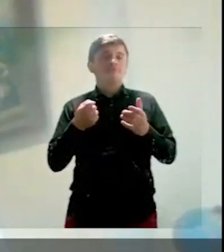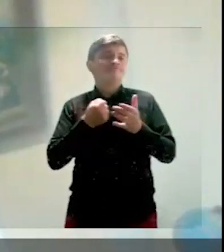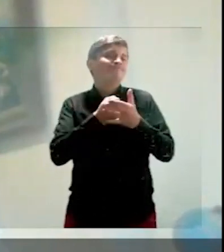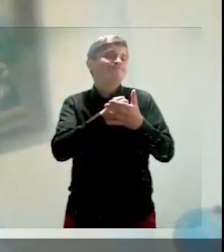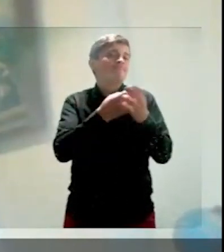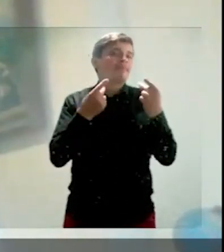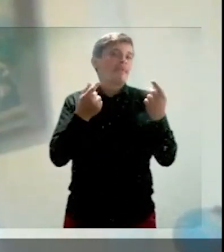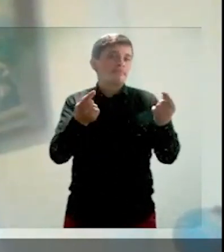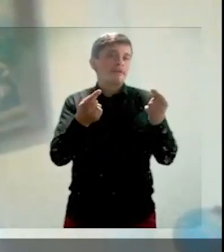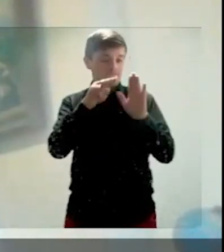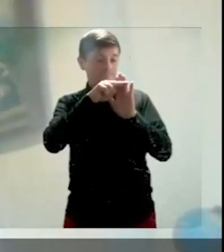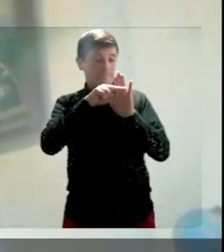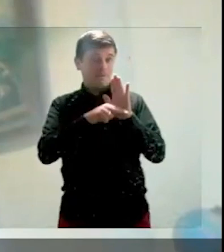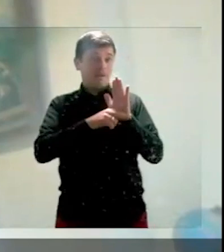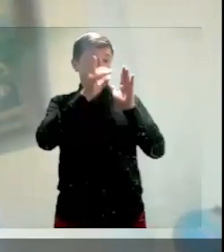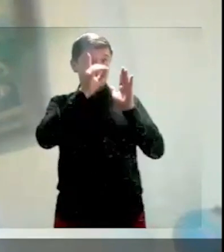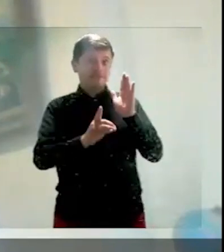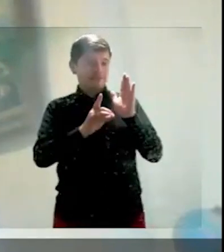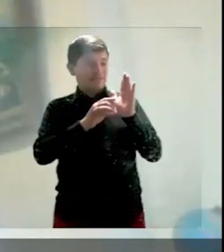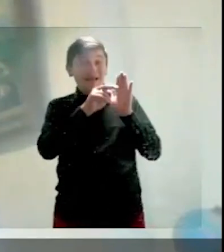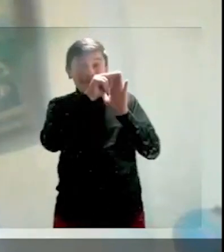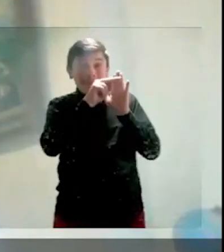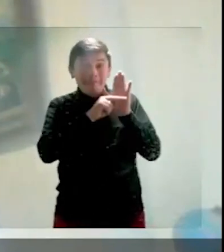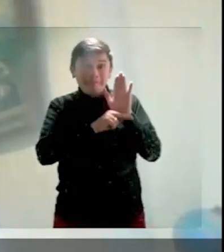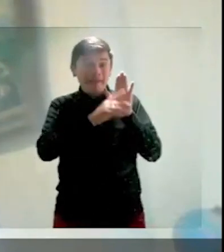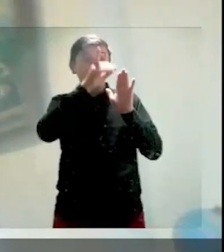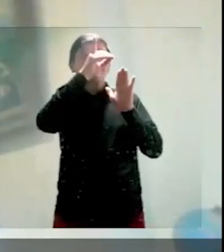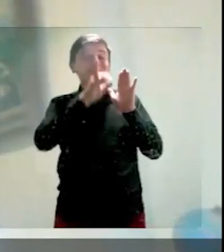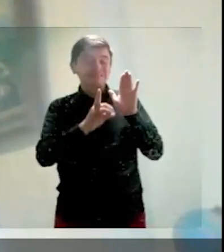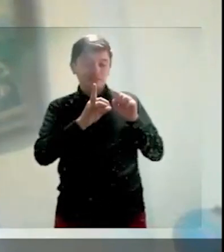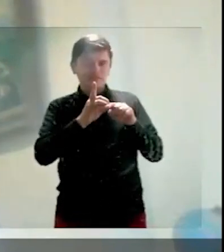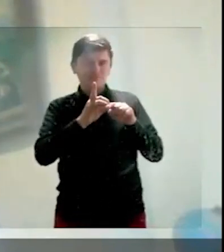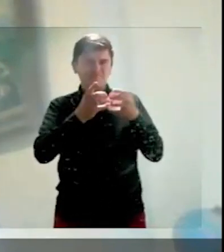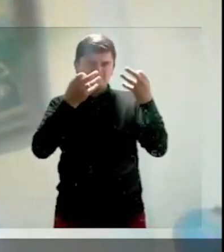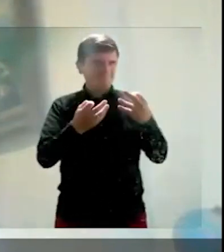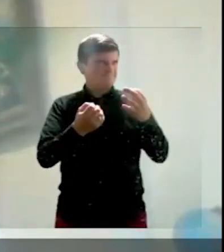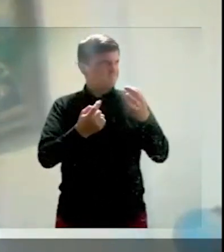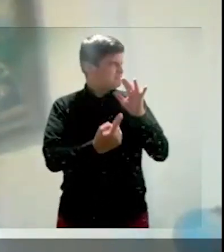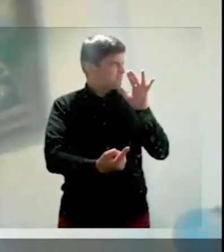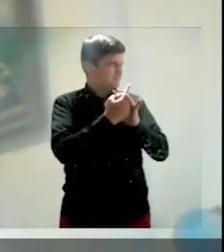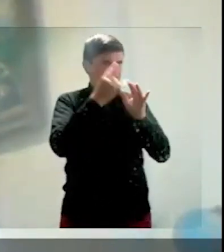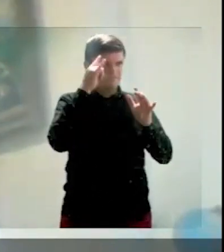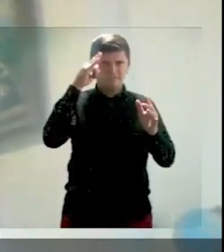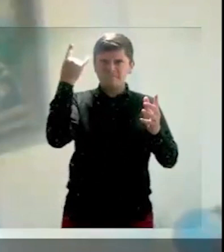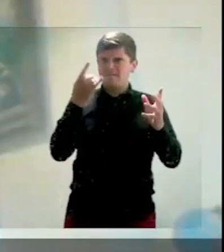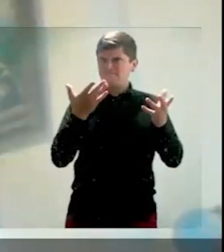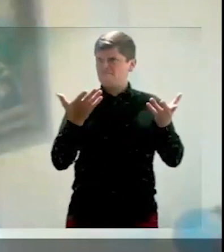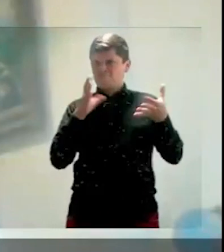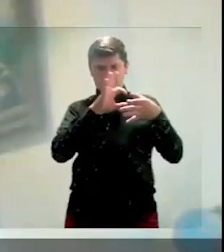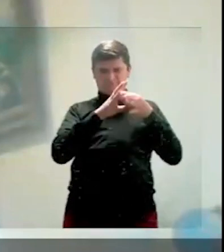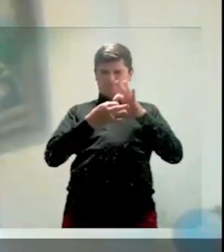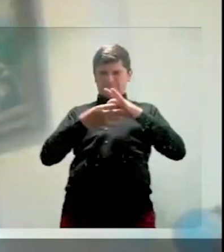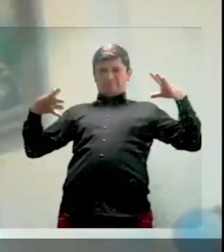anquilosamiento de las medidas tomadas, porque si son medidas que no tienen ni principio ni fin, como dice la